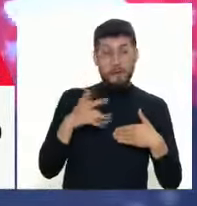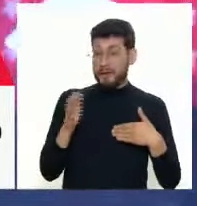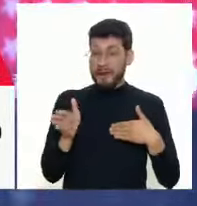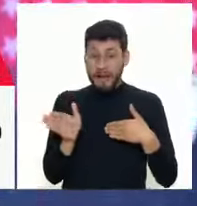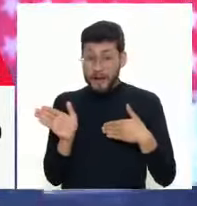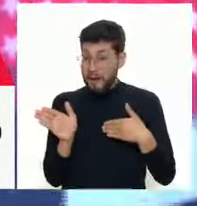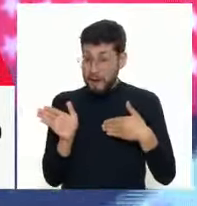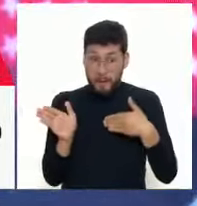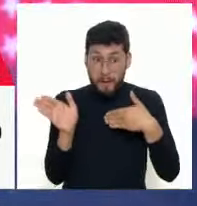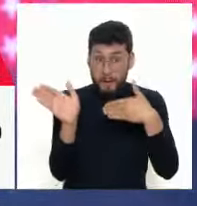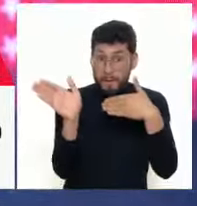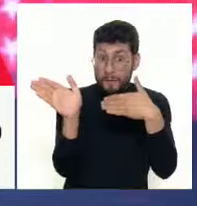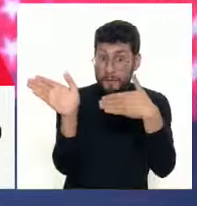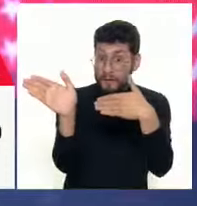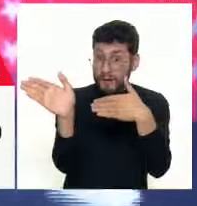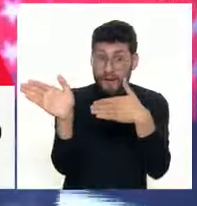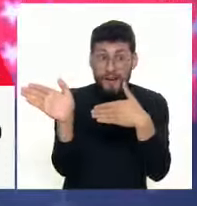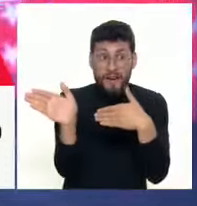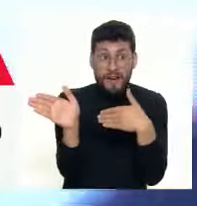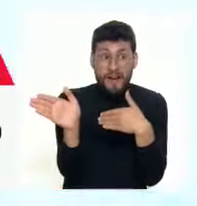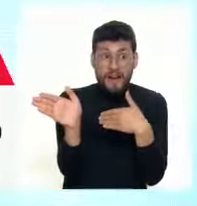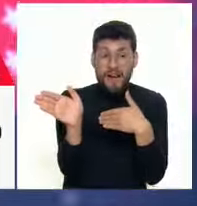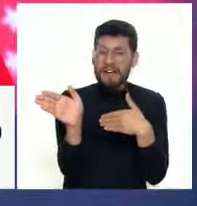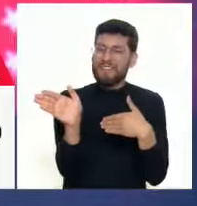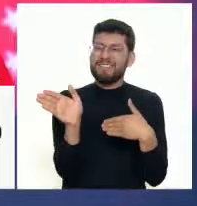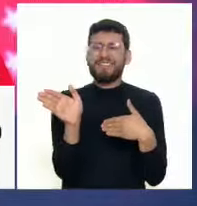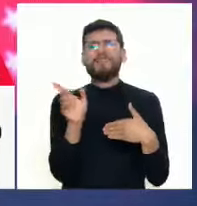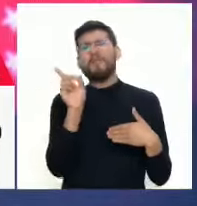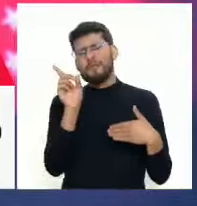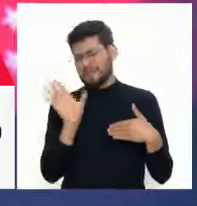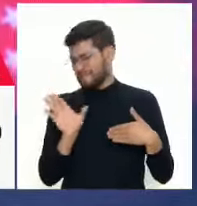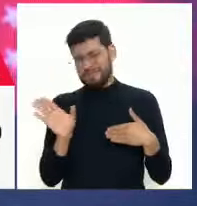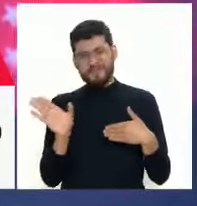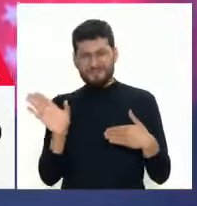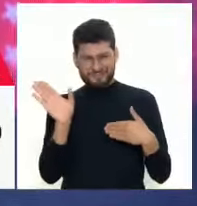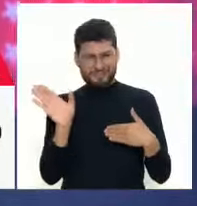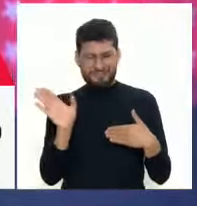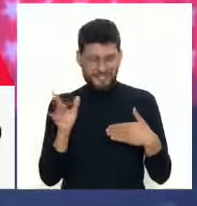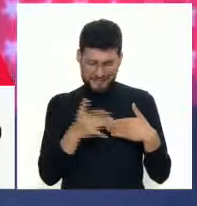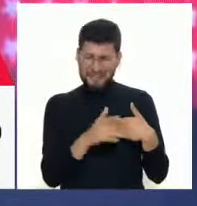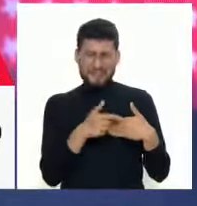¡vacío! ¡Miren, no hay nada! Mejor una.